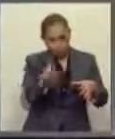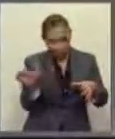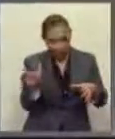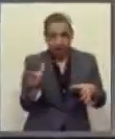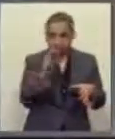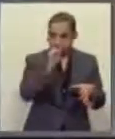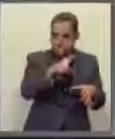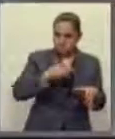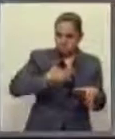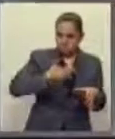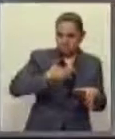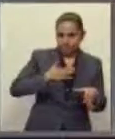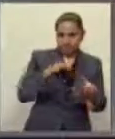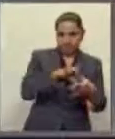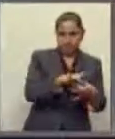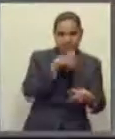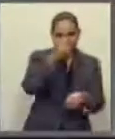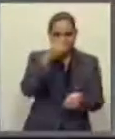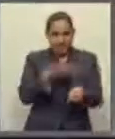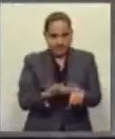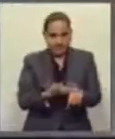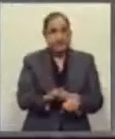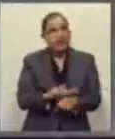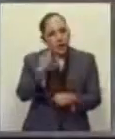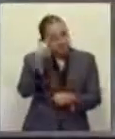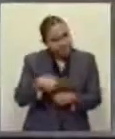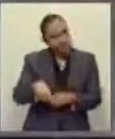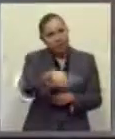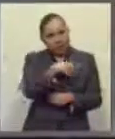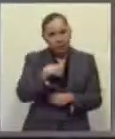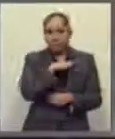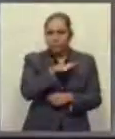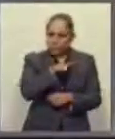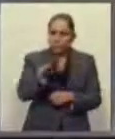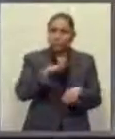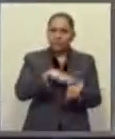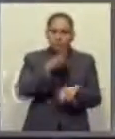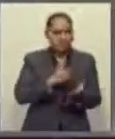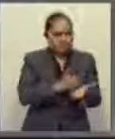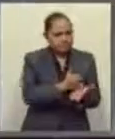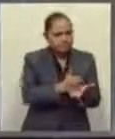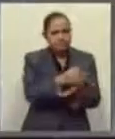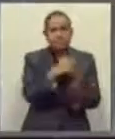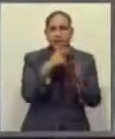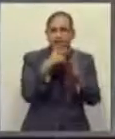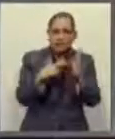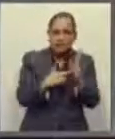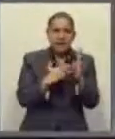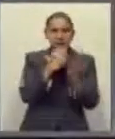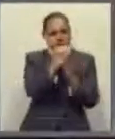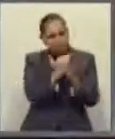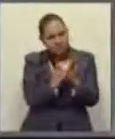soy secretario, podamos incidir en las reformas a las reglas de operación que